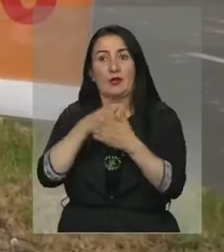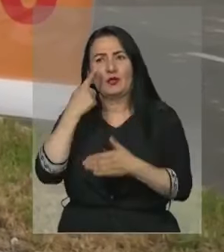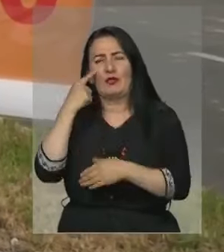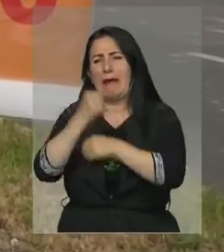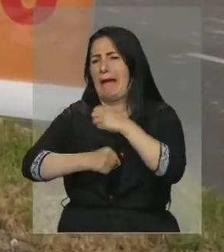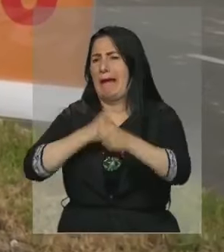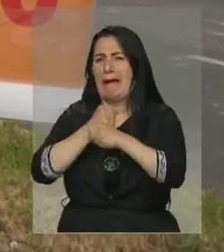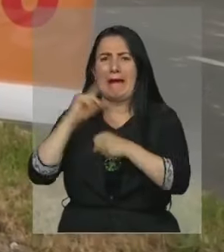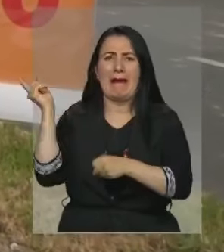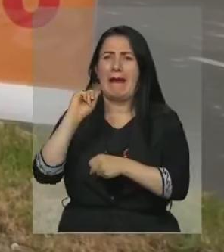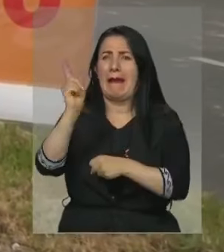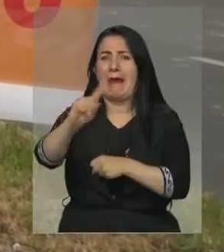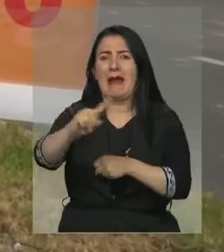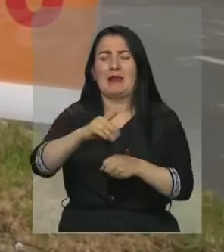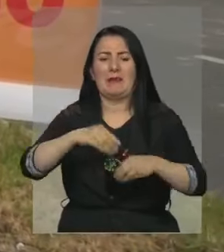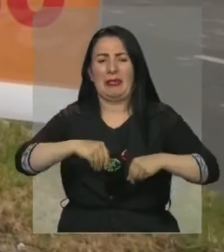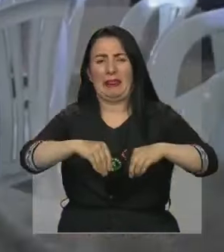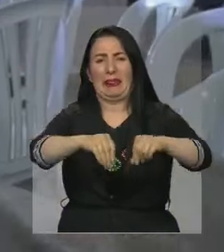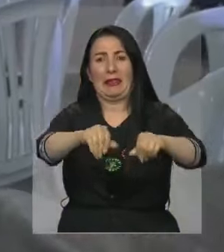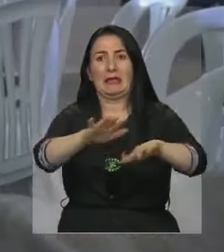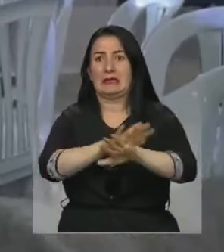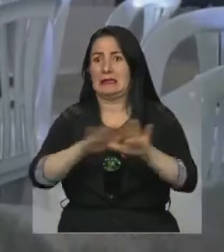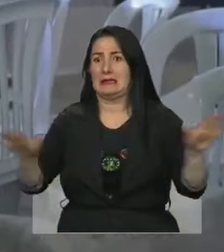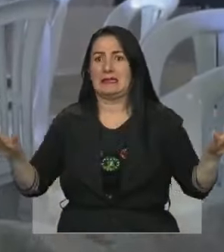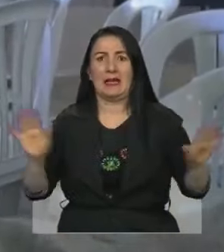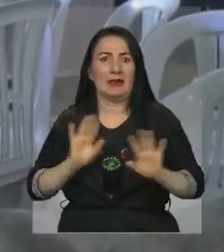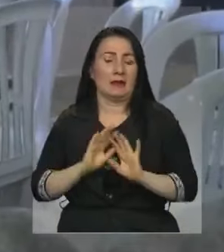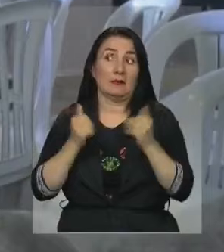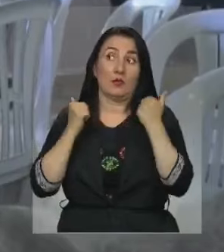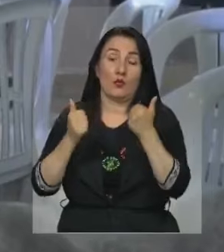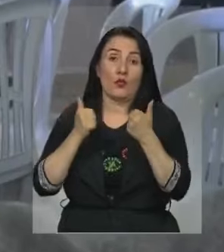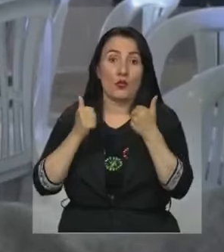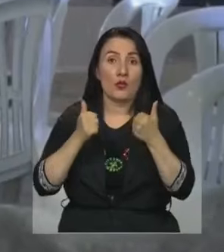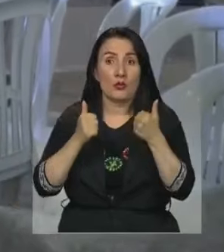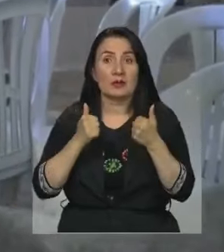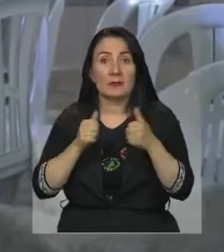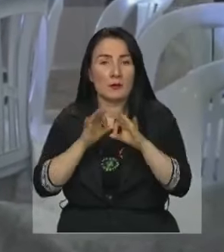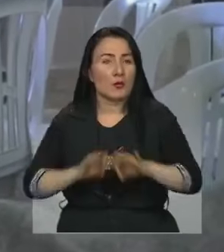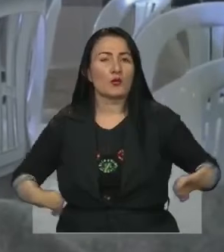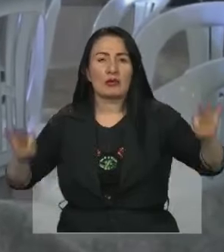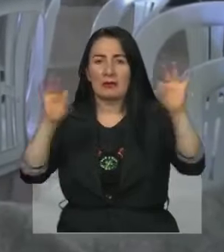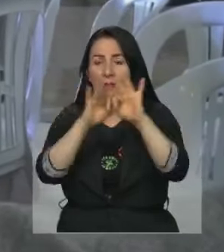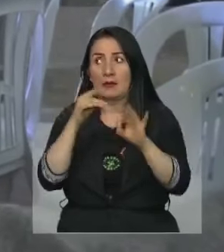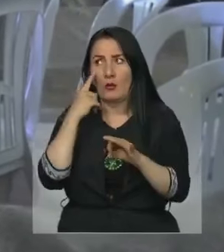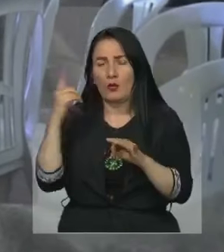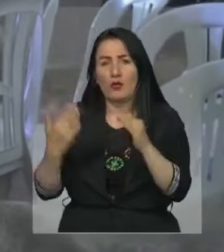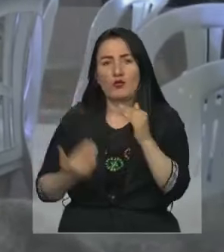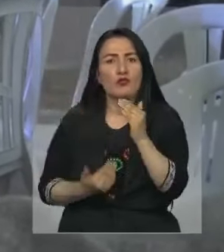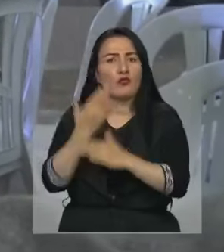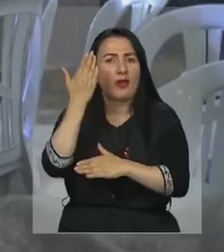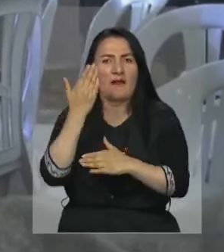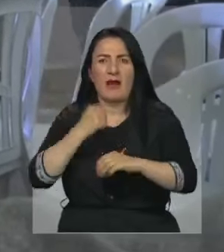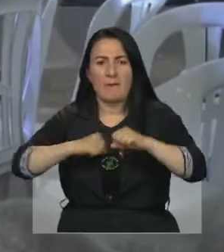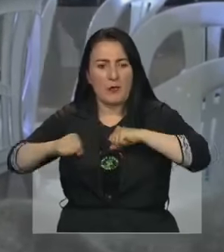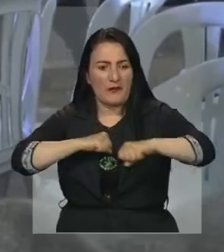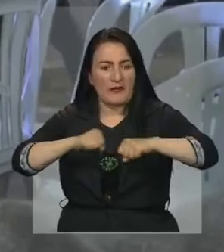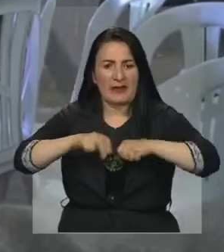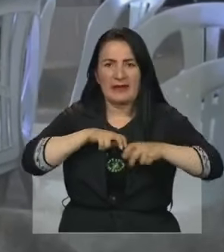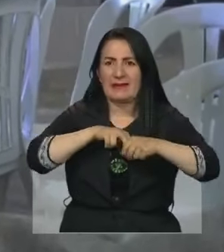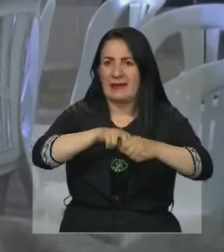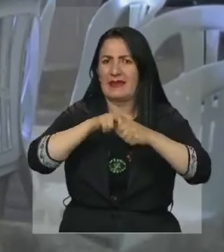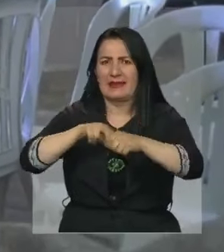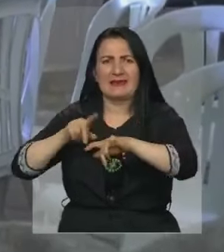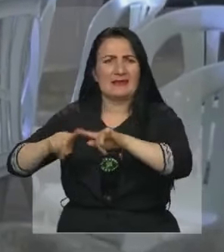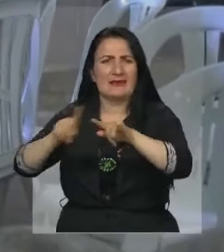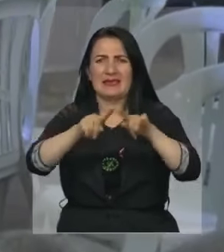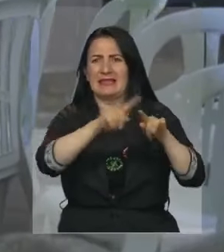hace años la vía era solo barro y polvo. Pues sin lugar a duda es algo bastante importante, ya que genera movilidad para